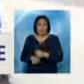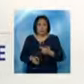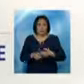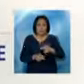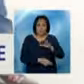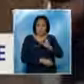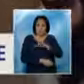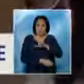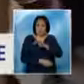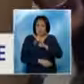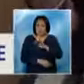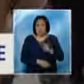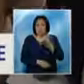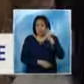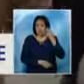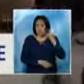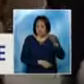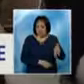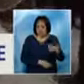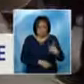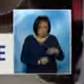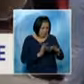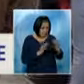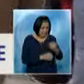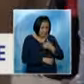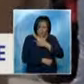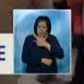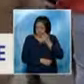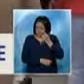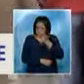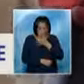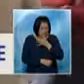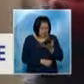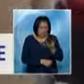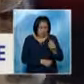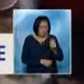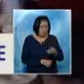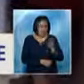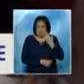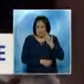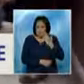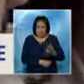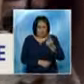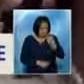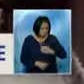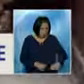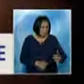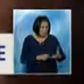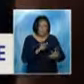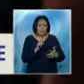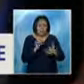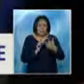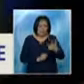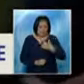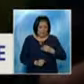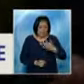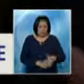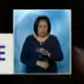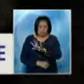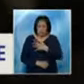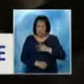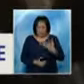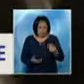de Chiclayo. Todavía les cuesta creer lo que pasó. Esta madre y sus dos niños de 3 y 5 años fueron asesinados a